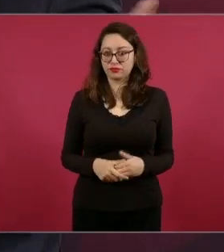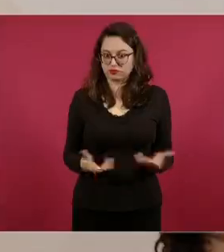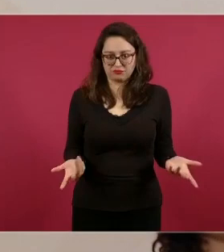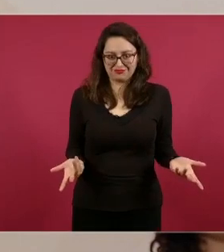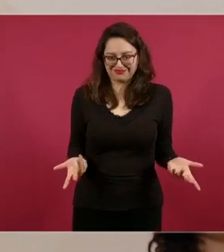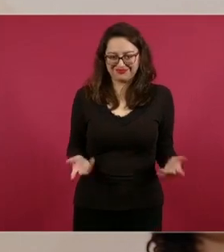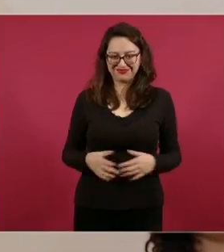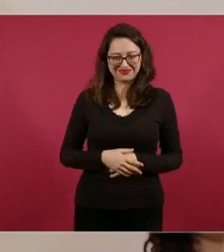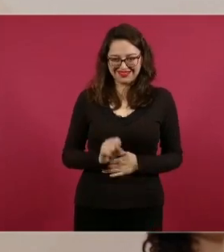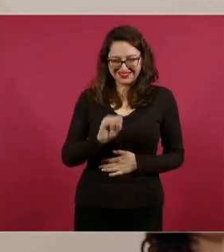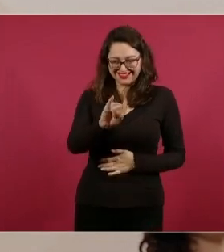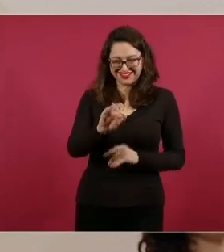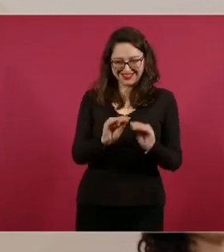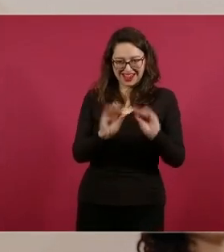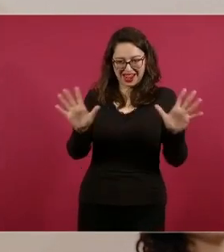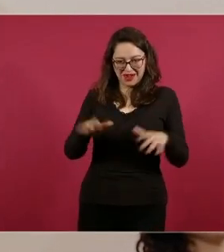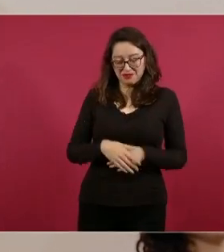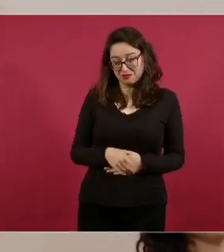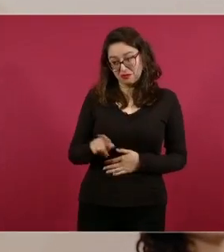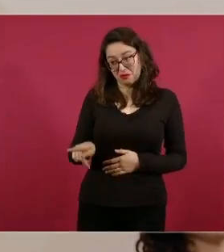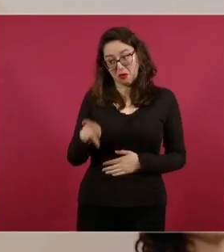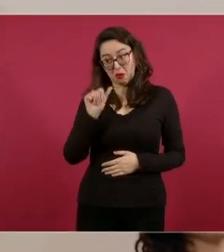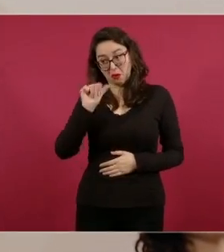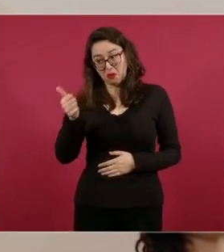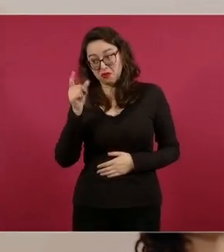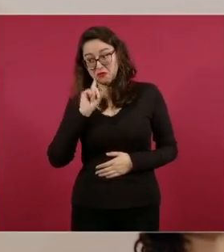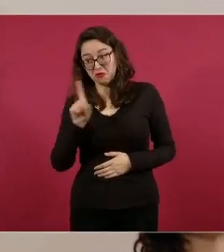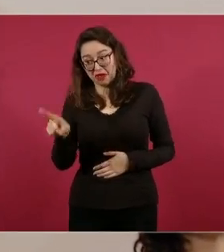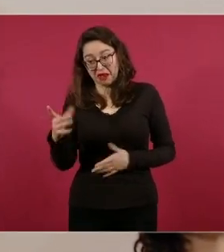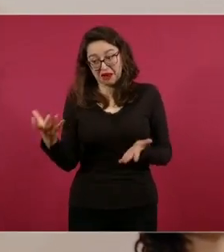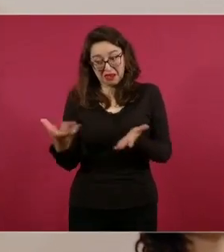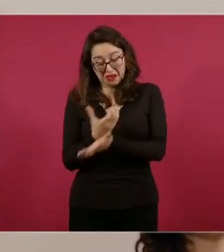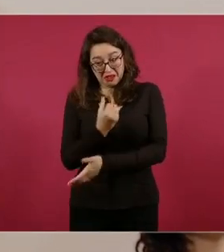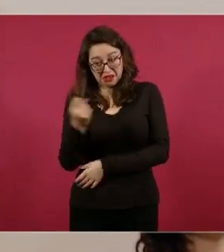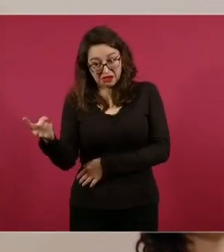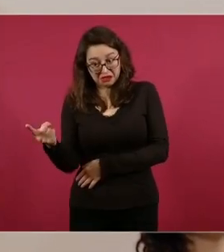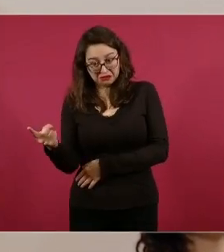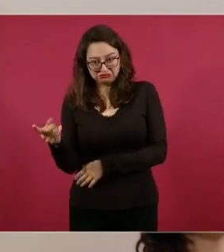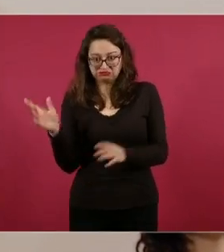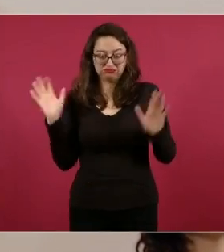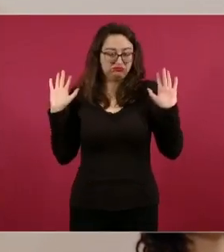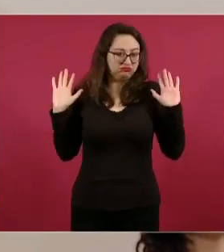Sí, en la democracia es así. Sí, es el pueblo el que manda.